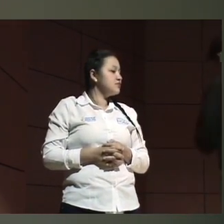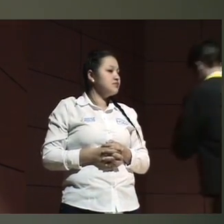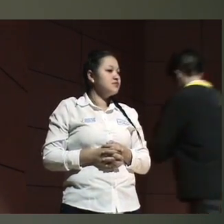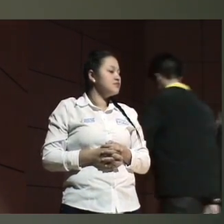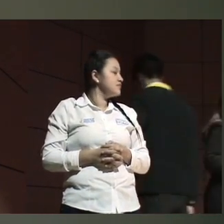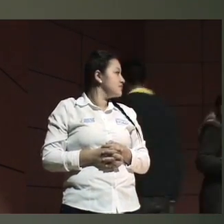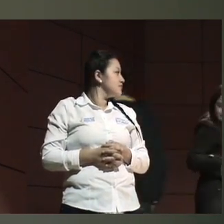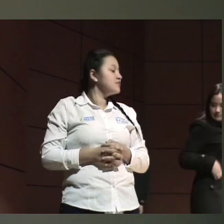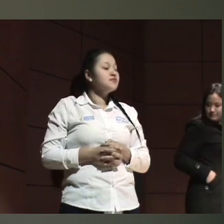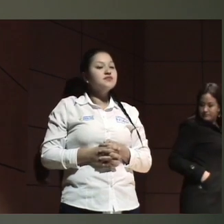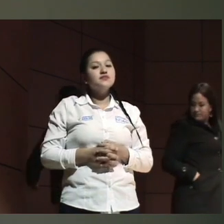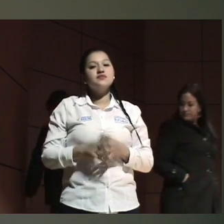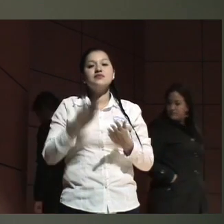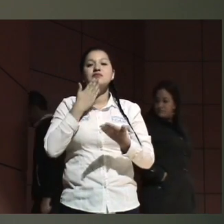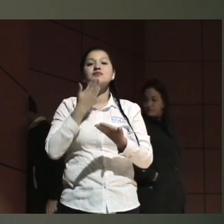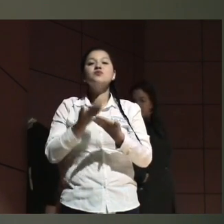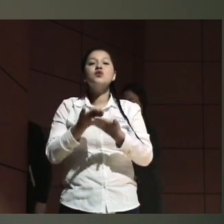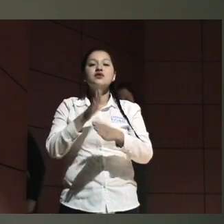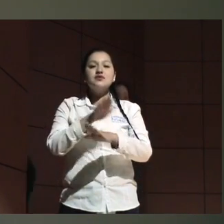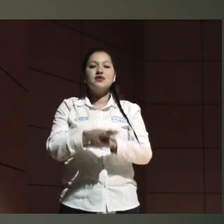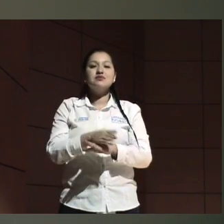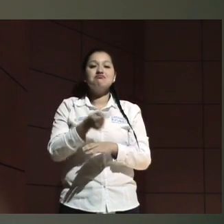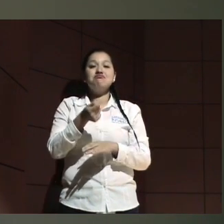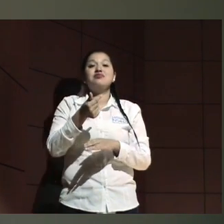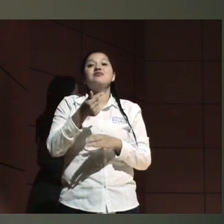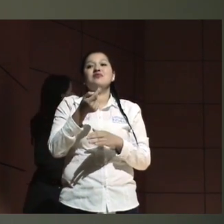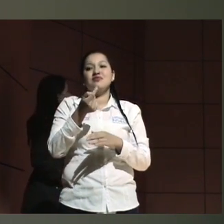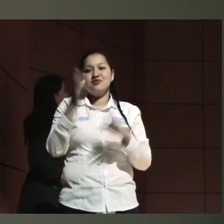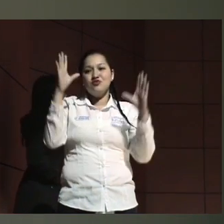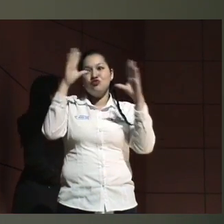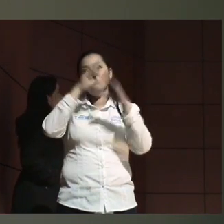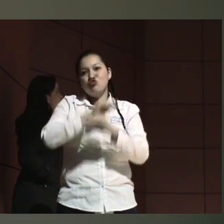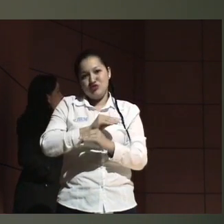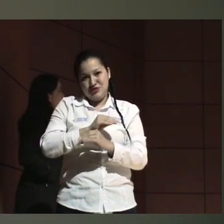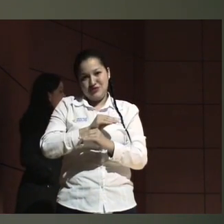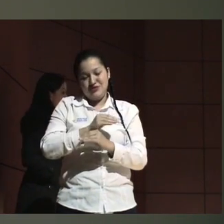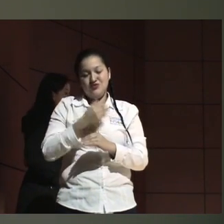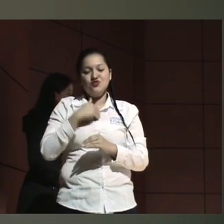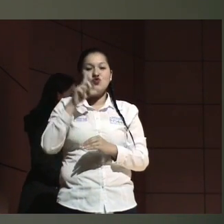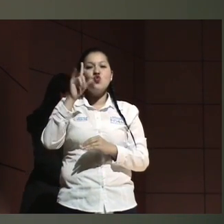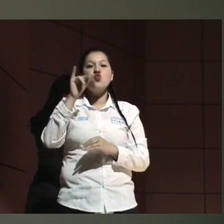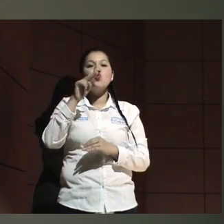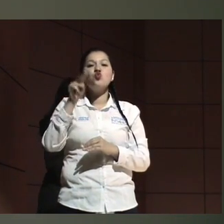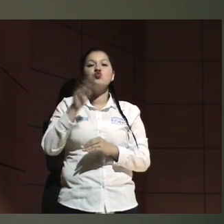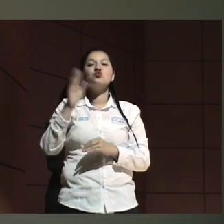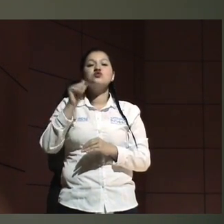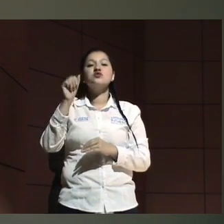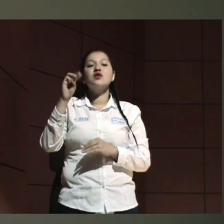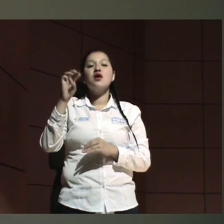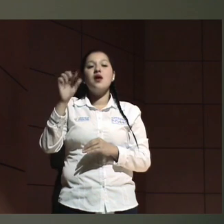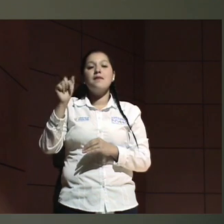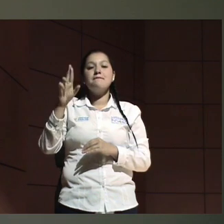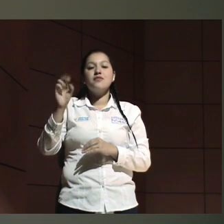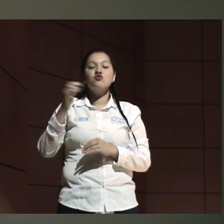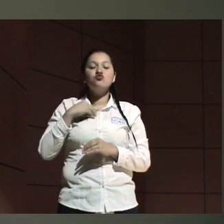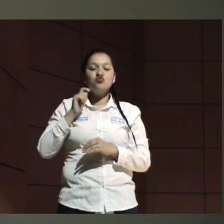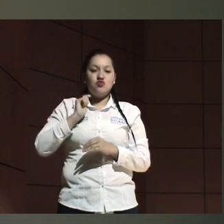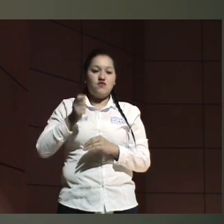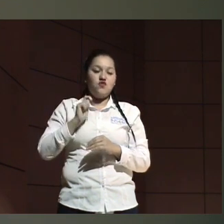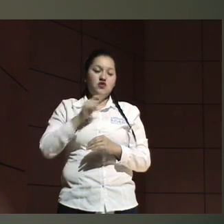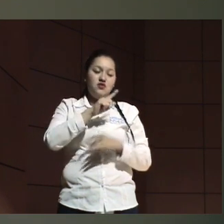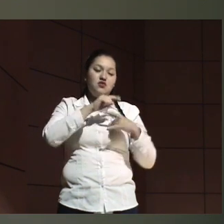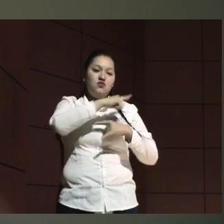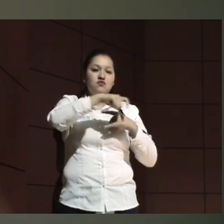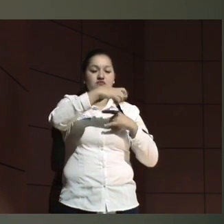en buenas tardes ya casi noches soy luz amparo serra no abogada de la universidad santo tomás magíster en psicología